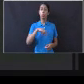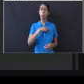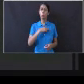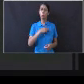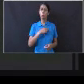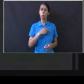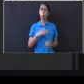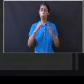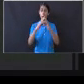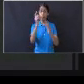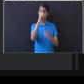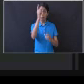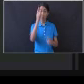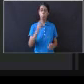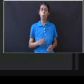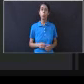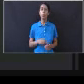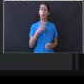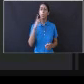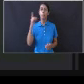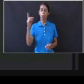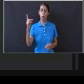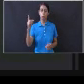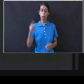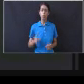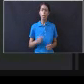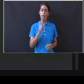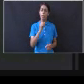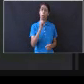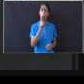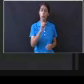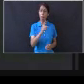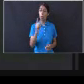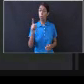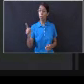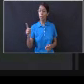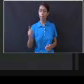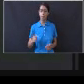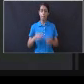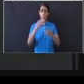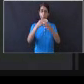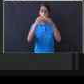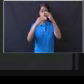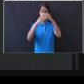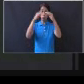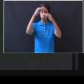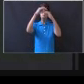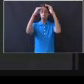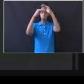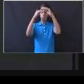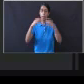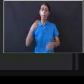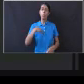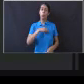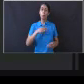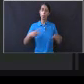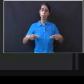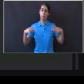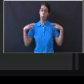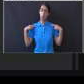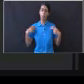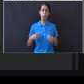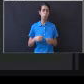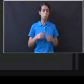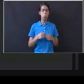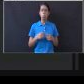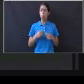una orden sobre nuestras vidas que es reconstruir nuestras vidas. Hay una orden. Por mal que esté en este momento tu